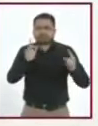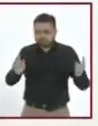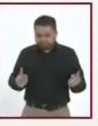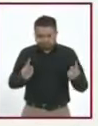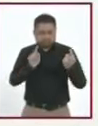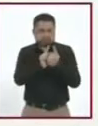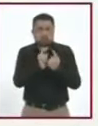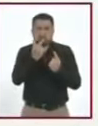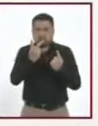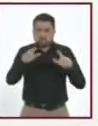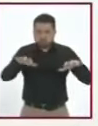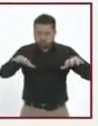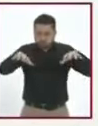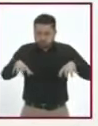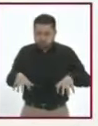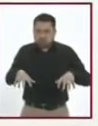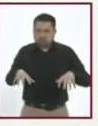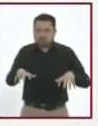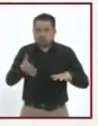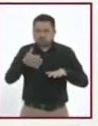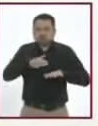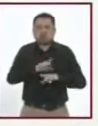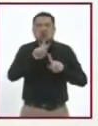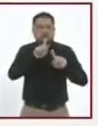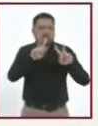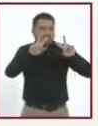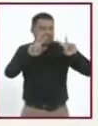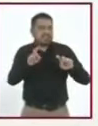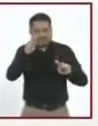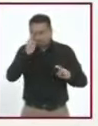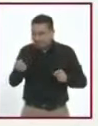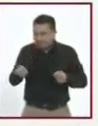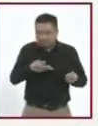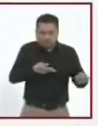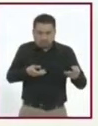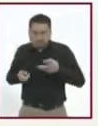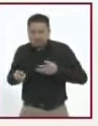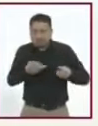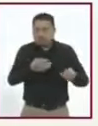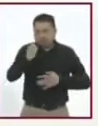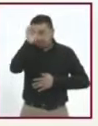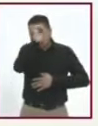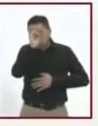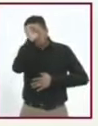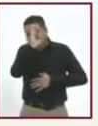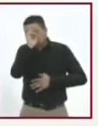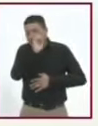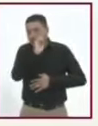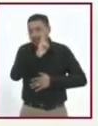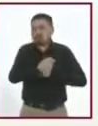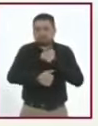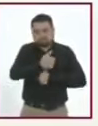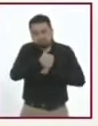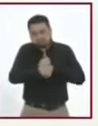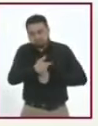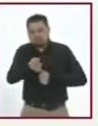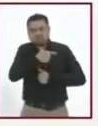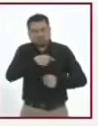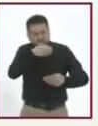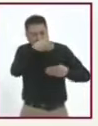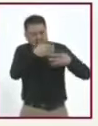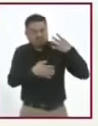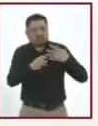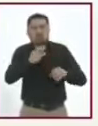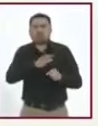dos posiciones opuestas sobre un tema para intercambiar opiniones críticas. Se caracteriza por